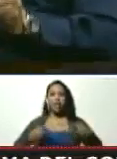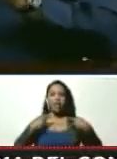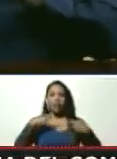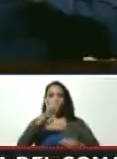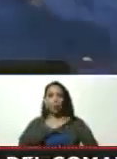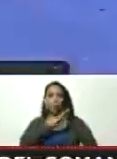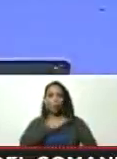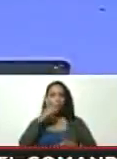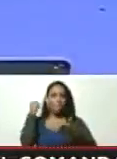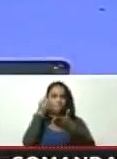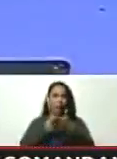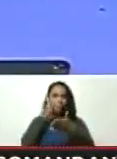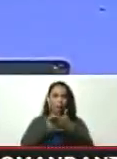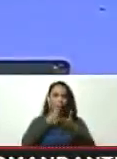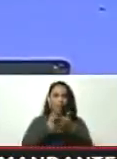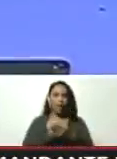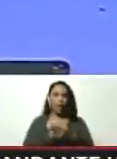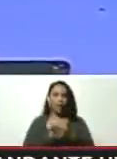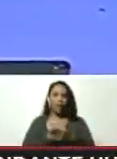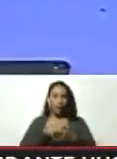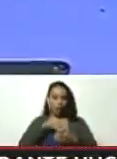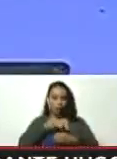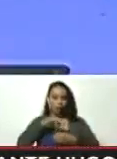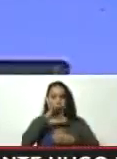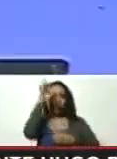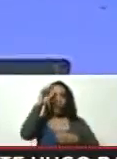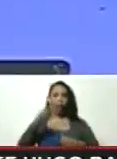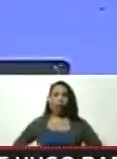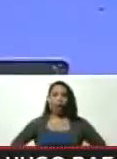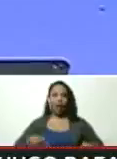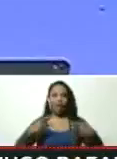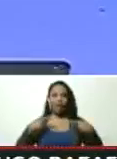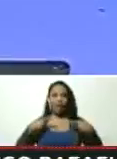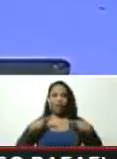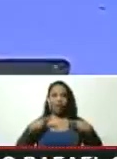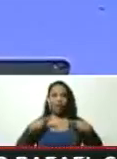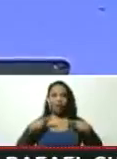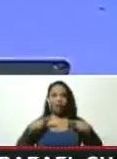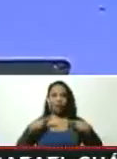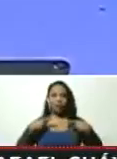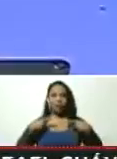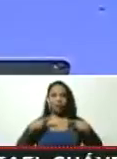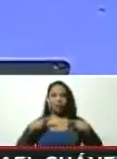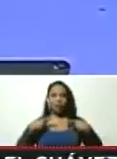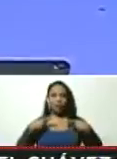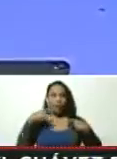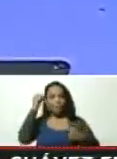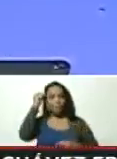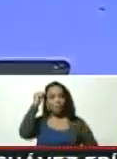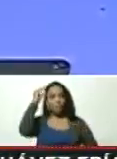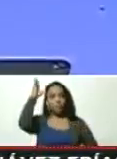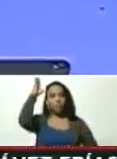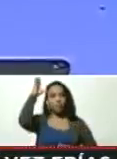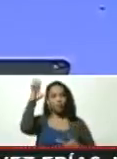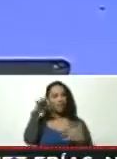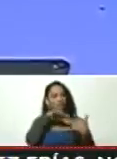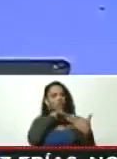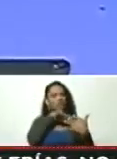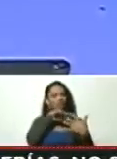propia existencia en el alma, en la vida, en la existencia y en la capacidad del guerrero